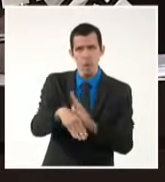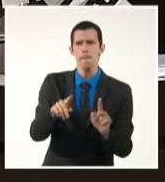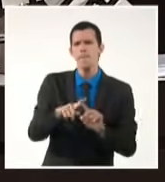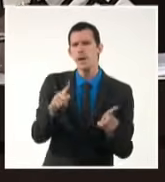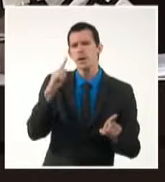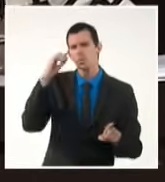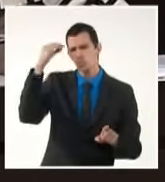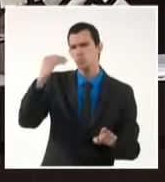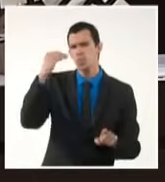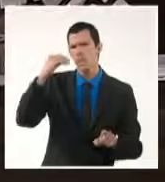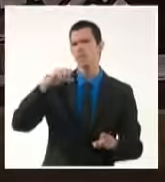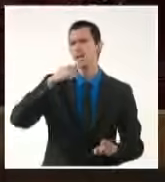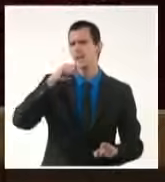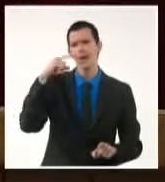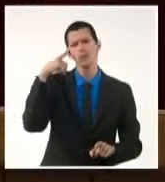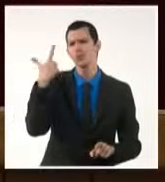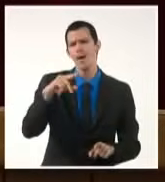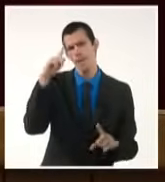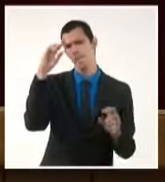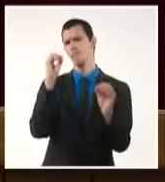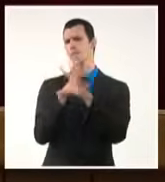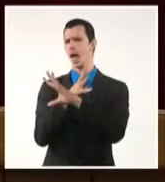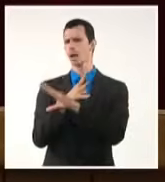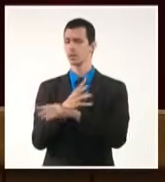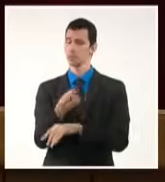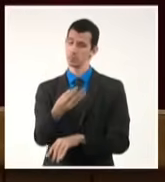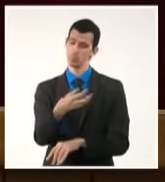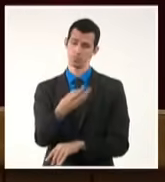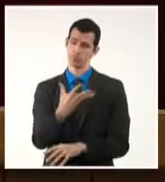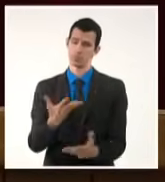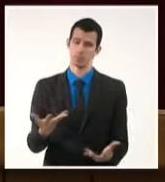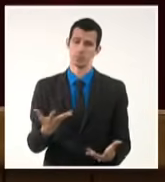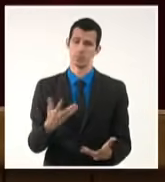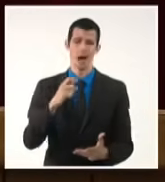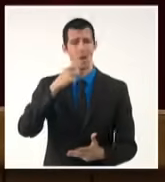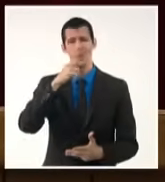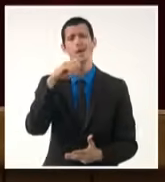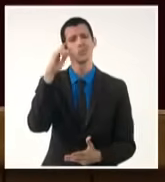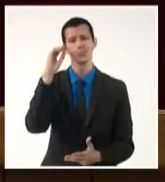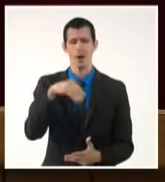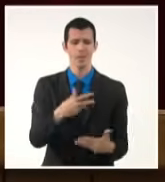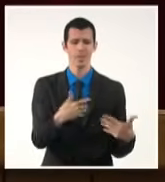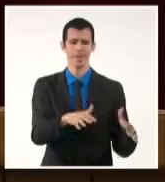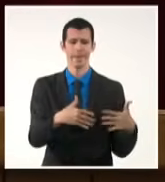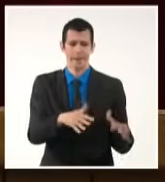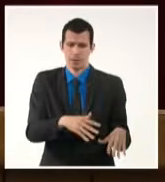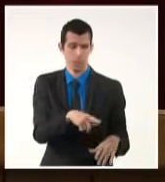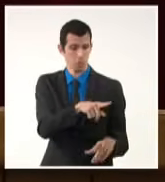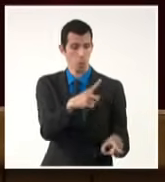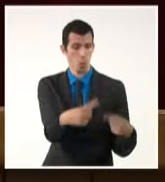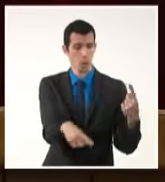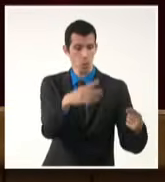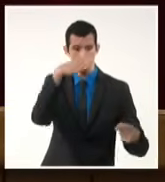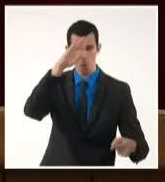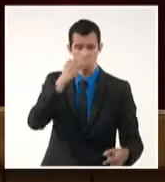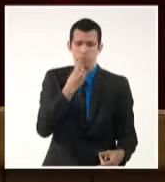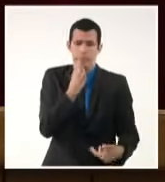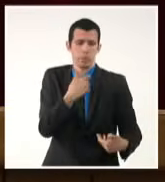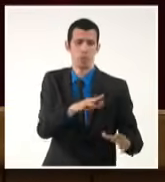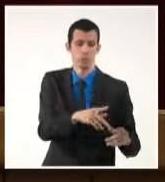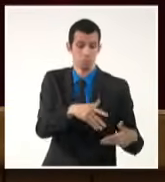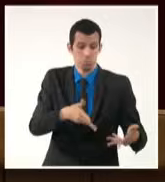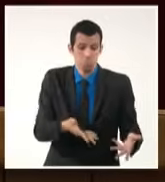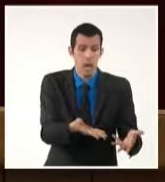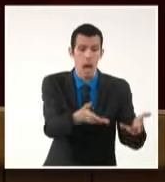y tomen medidas, hagan justicia contra elementos que profesan el terrorismo y acciones violentas, que no han cesado de aplicar